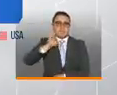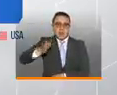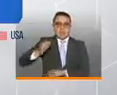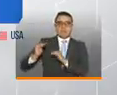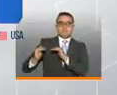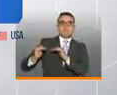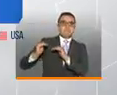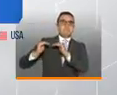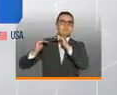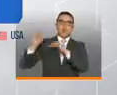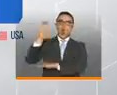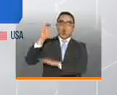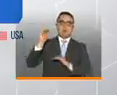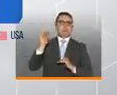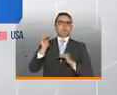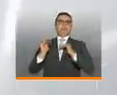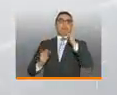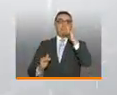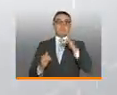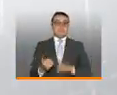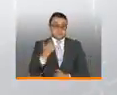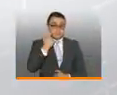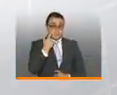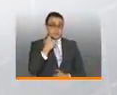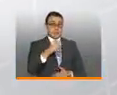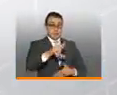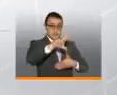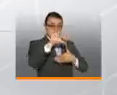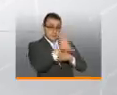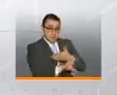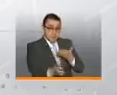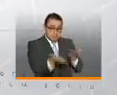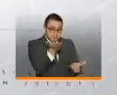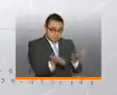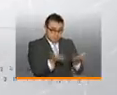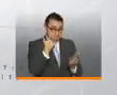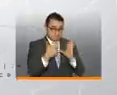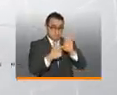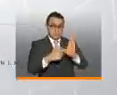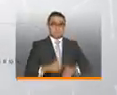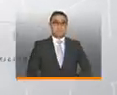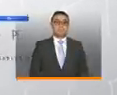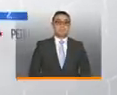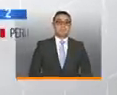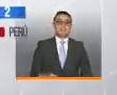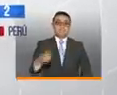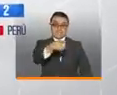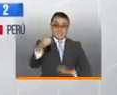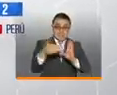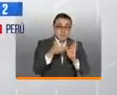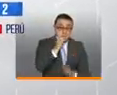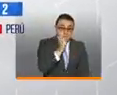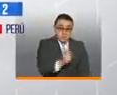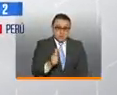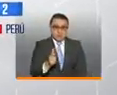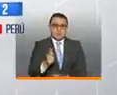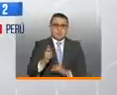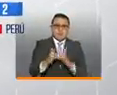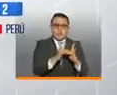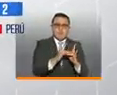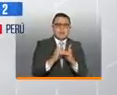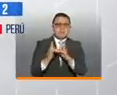de los Estados Unidos. Y en el contexto latinoamericano, que lo podemos ver a continuación también, Colombia está en 22 unidades de